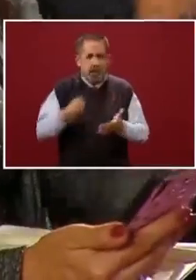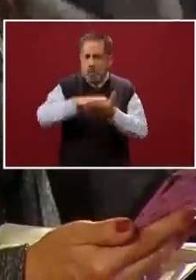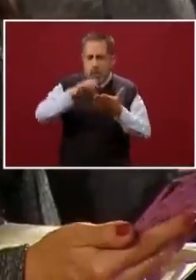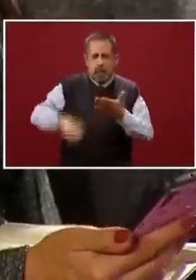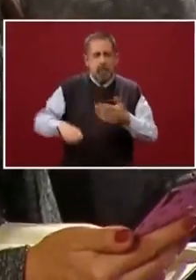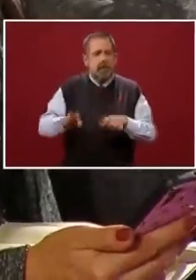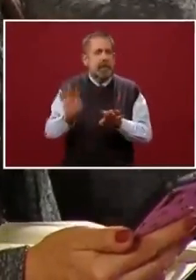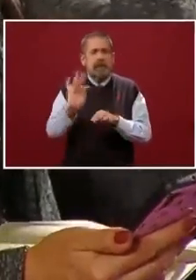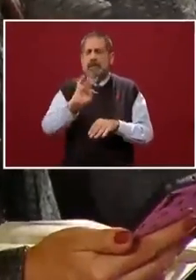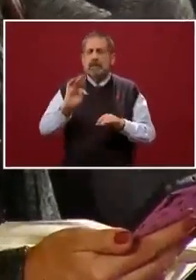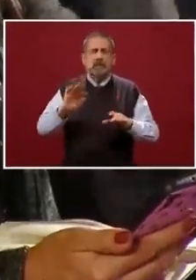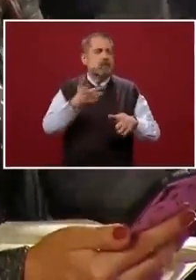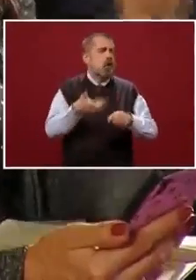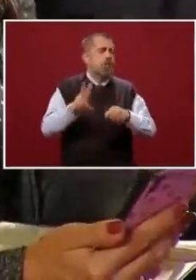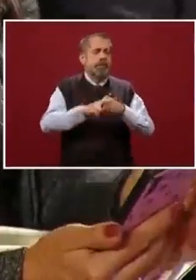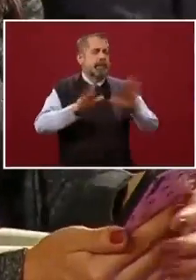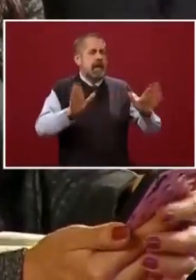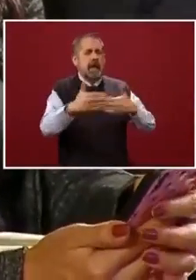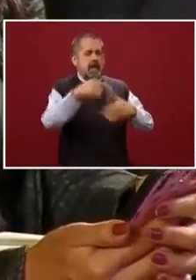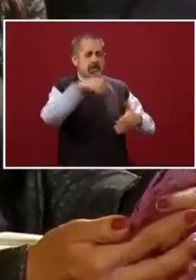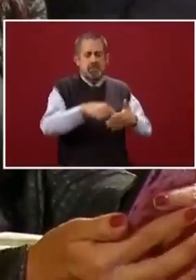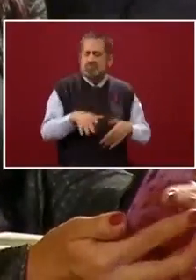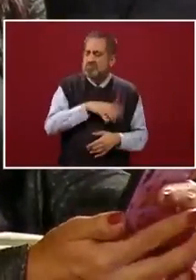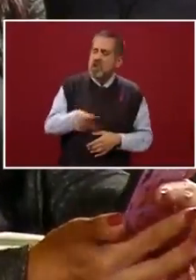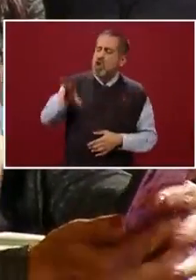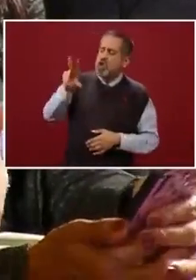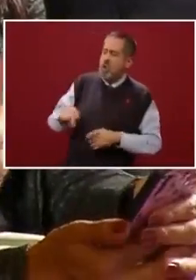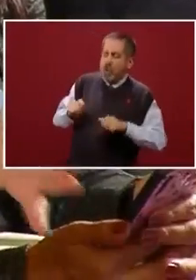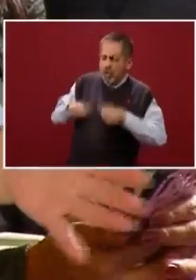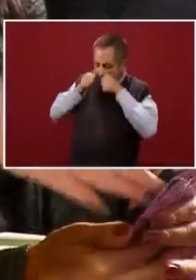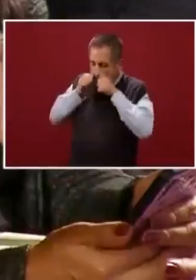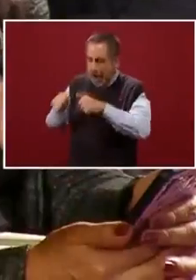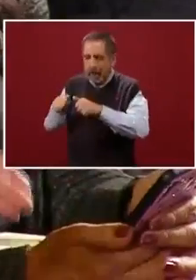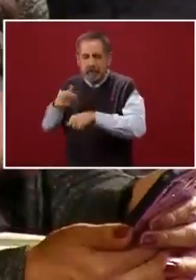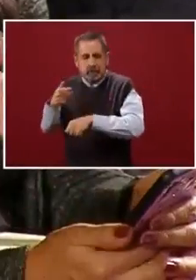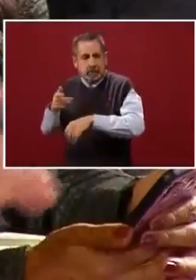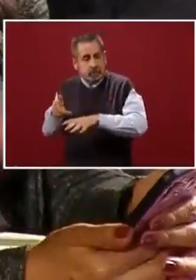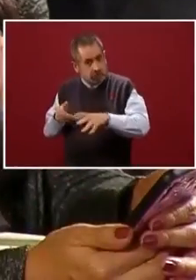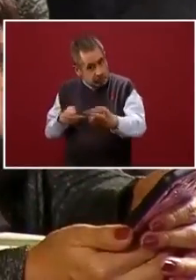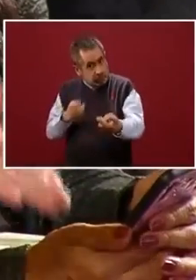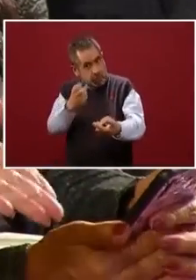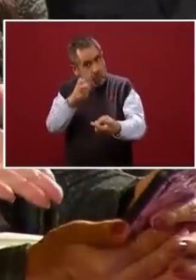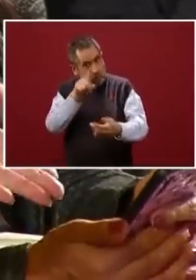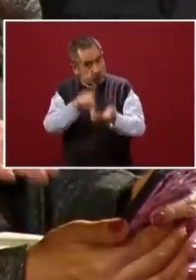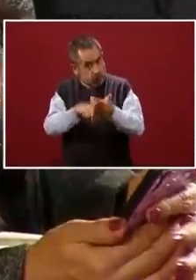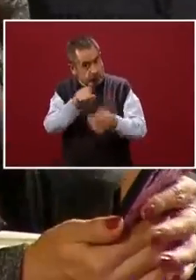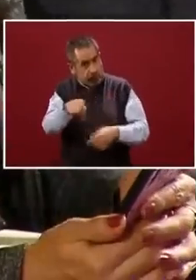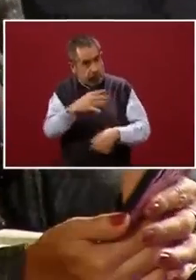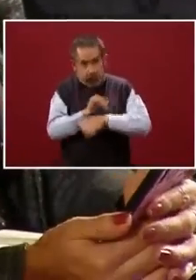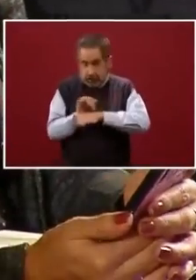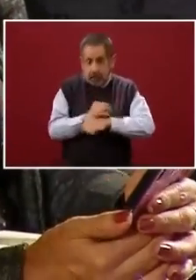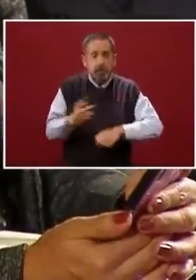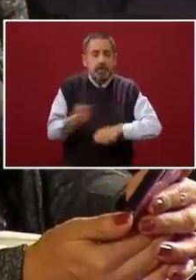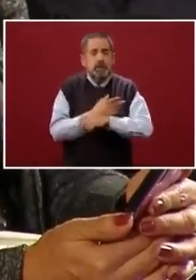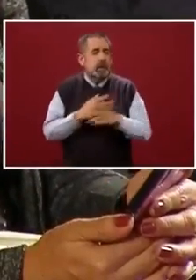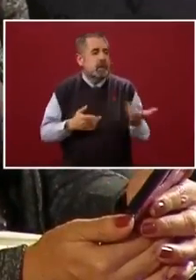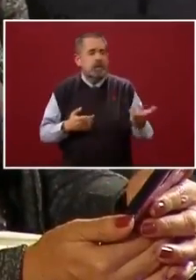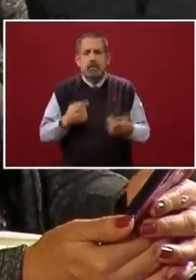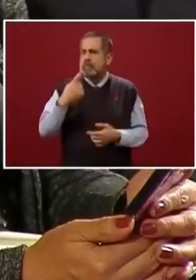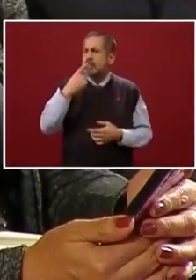por ejemplo, en esta situación niega una atención médica, como pasó en este caso que se está investigando, ¿a qué delito